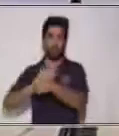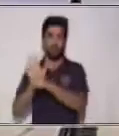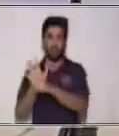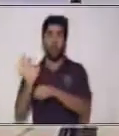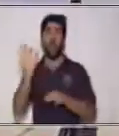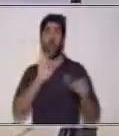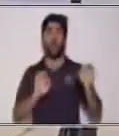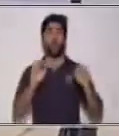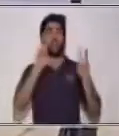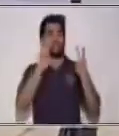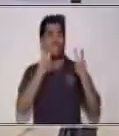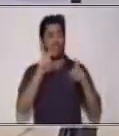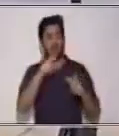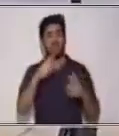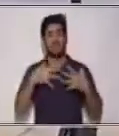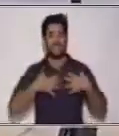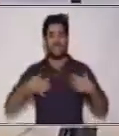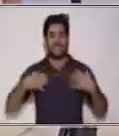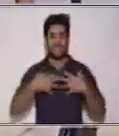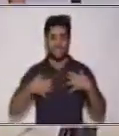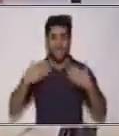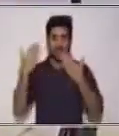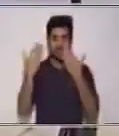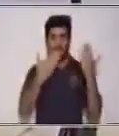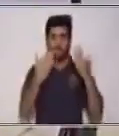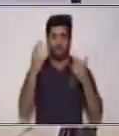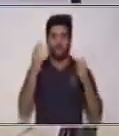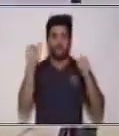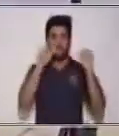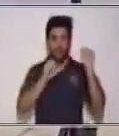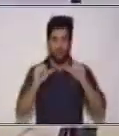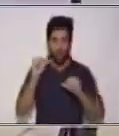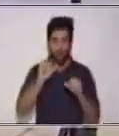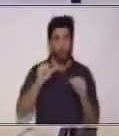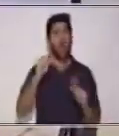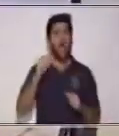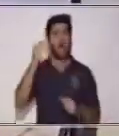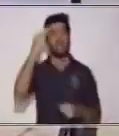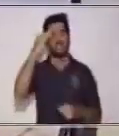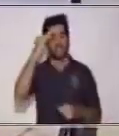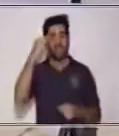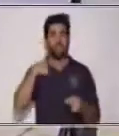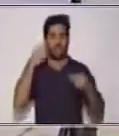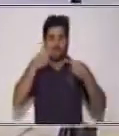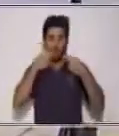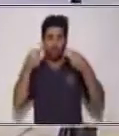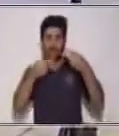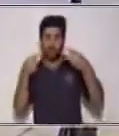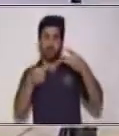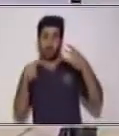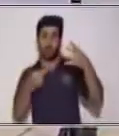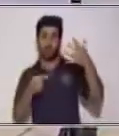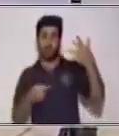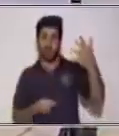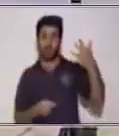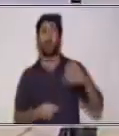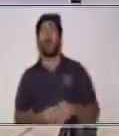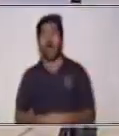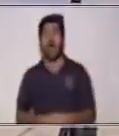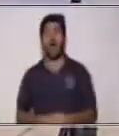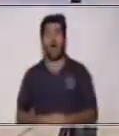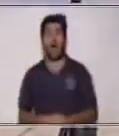científico. Entonces, yo veo, busco en una revista, bueno, con la revista yo coloco ahí que esto y esto y esto y esto, y